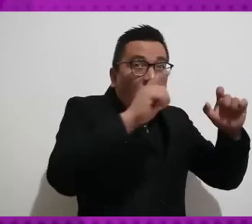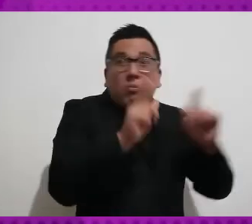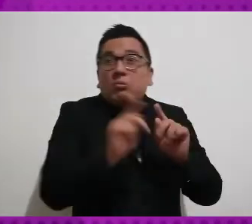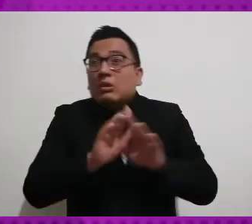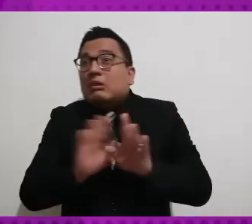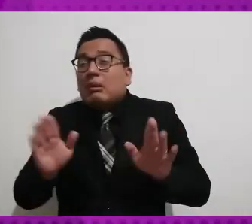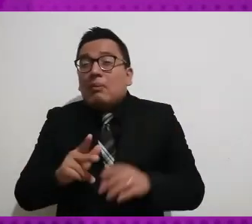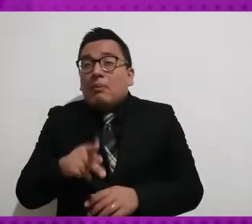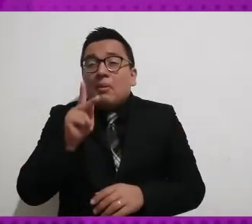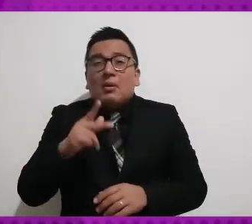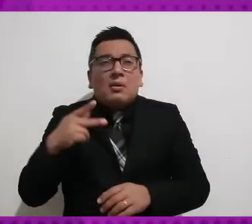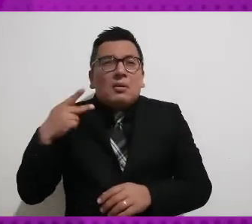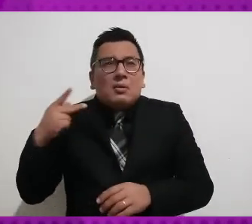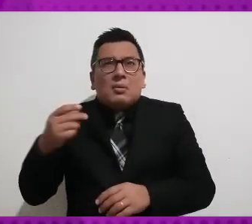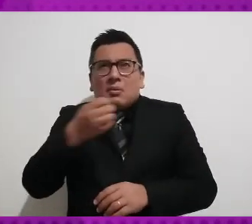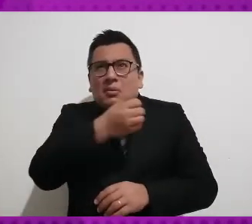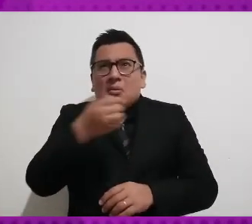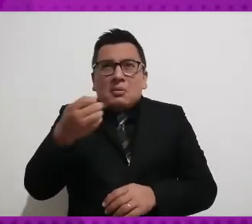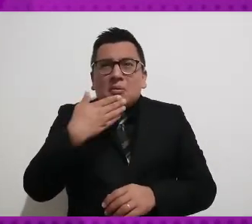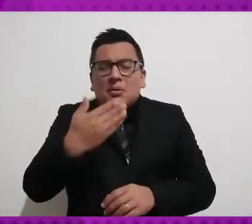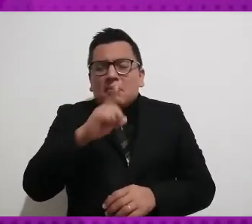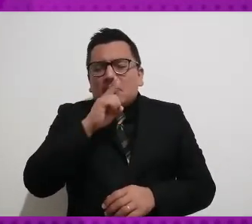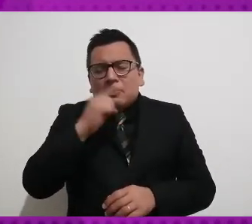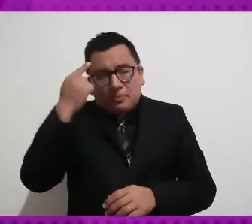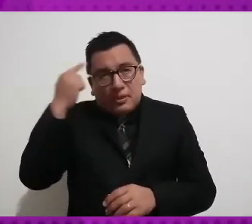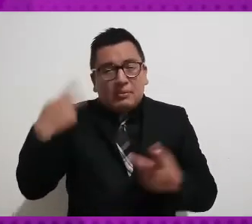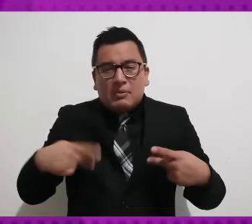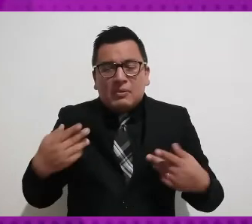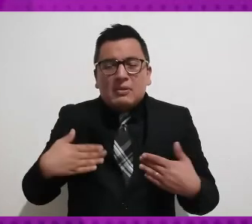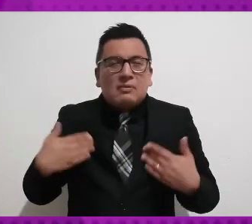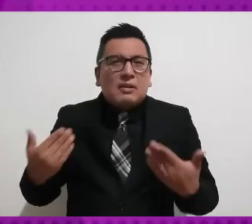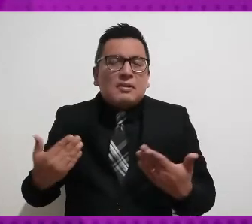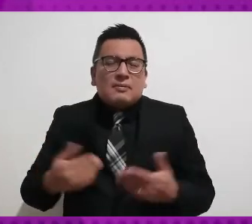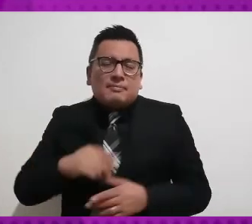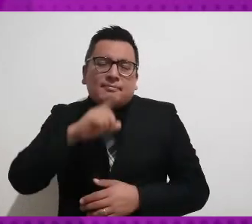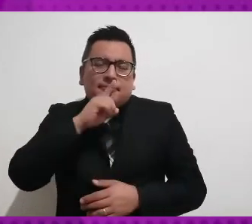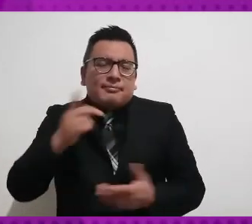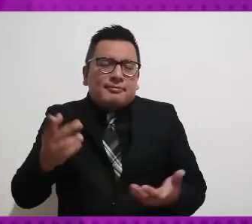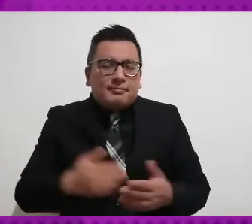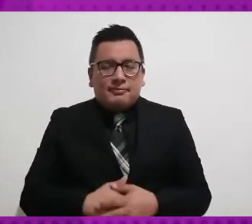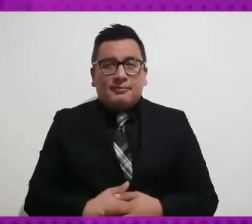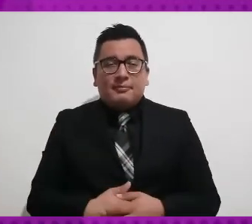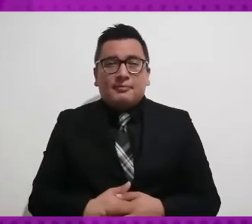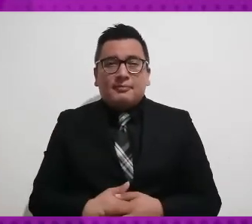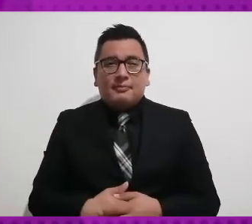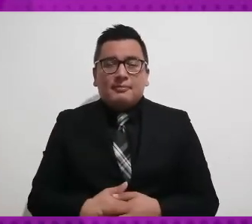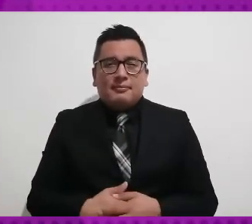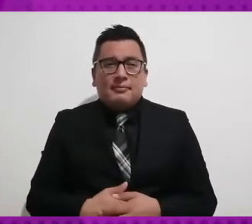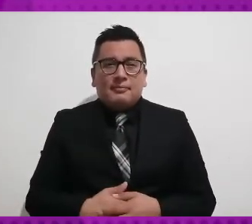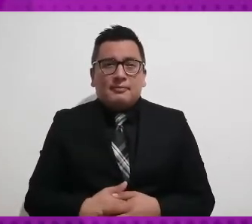conozca para decir este candidato, este político va a hacer tal obra y nos interesa que lleve a cabo